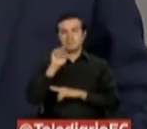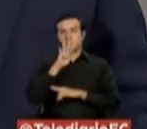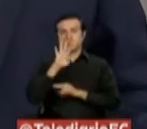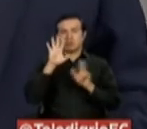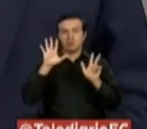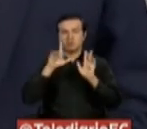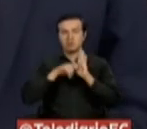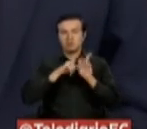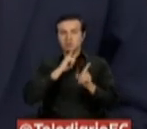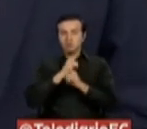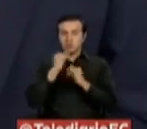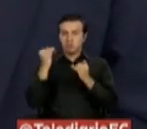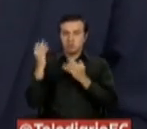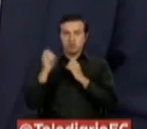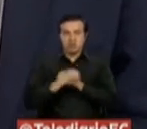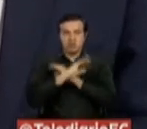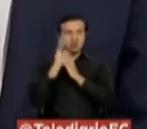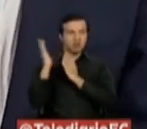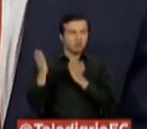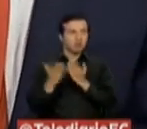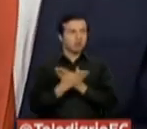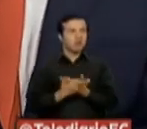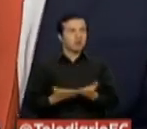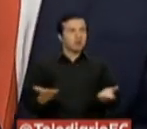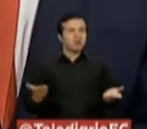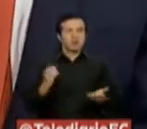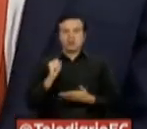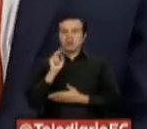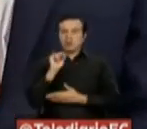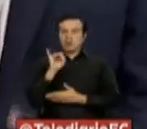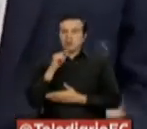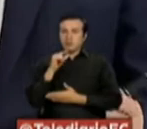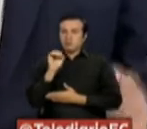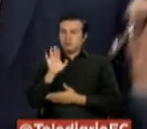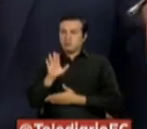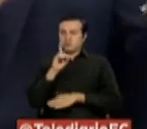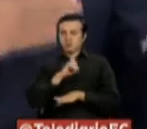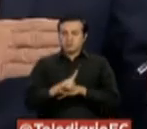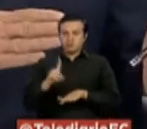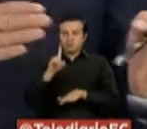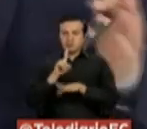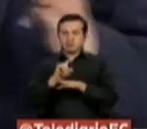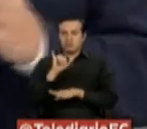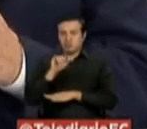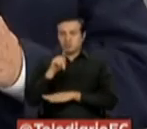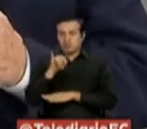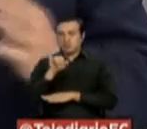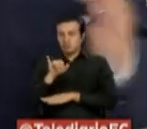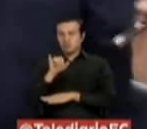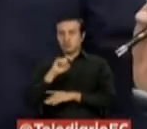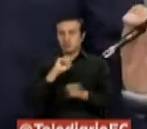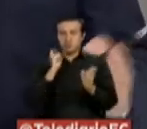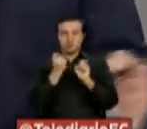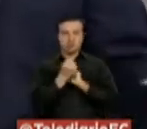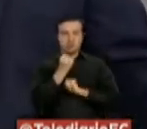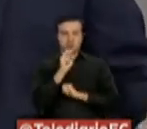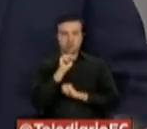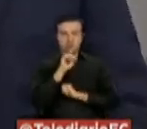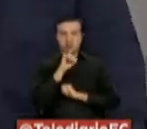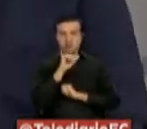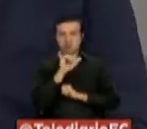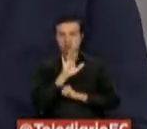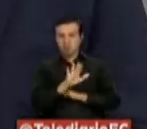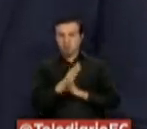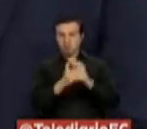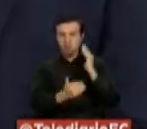7:48. Esta mañana aquí en Primera Impresión, Santiago Ceballos, director del IEPI SENADI, en realidad